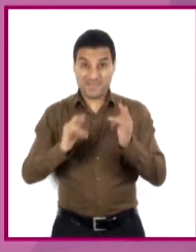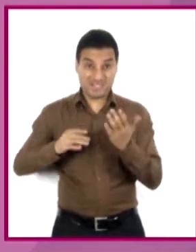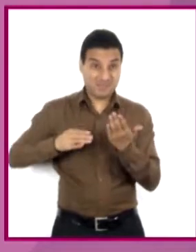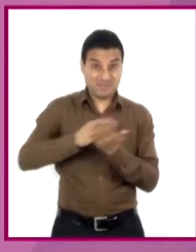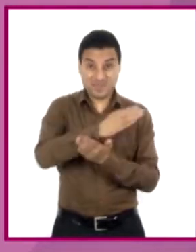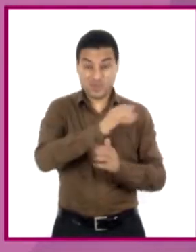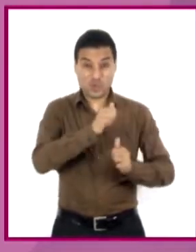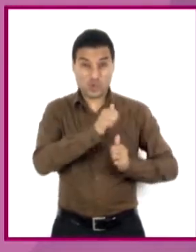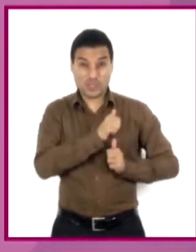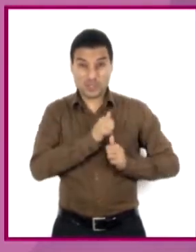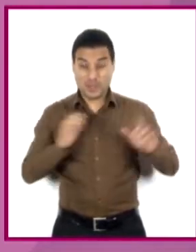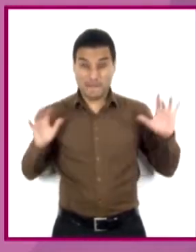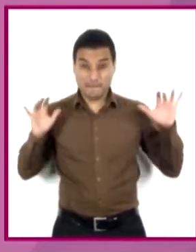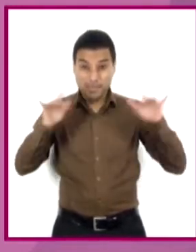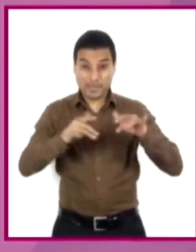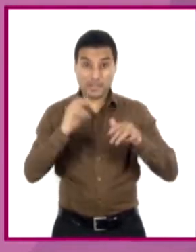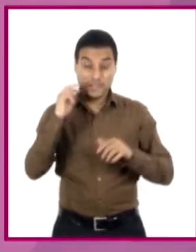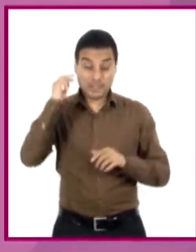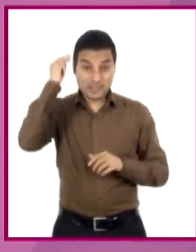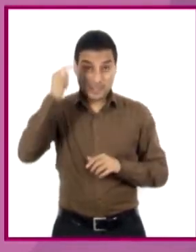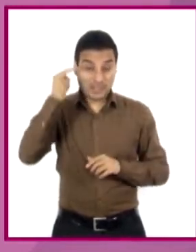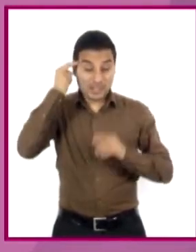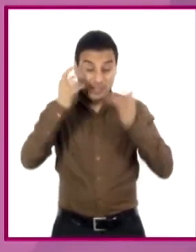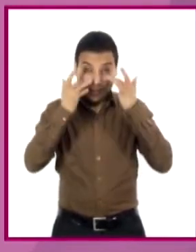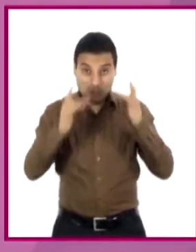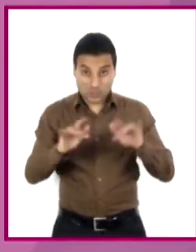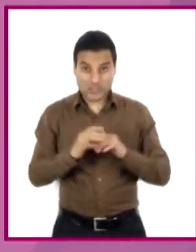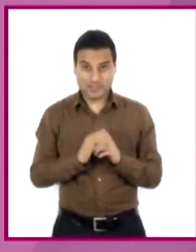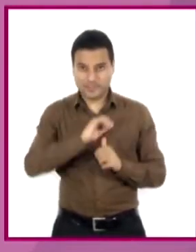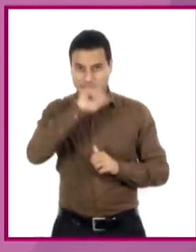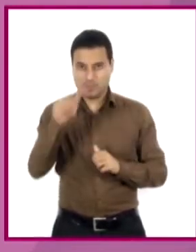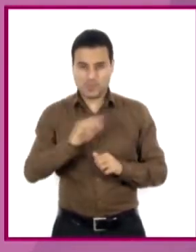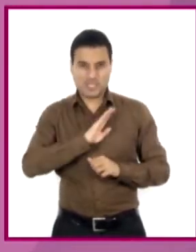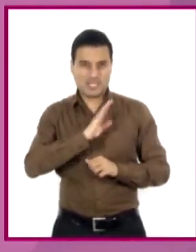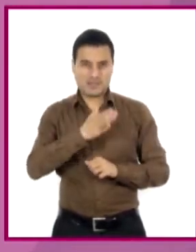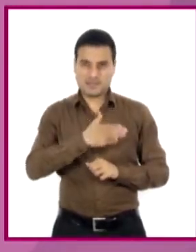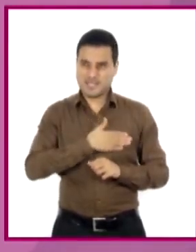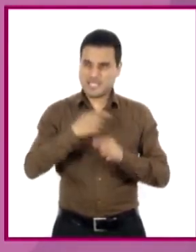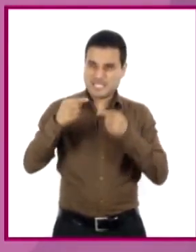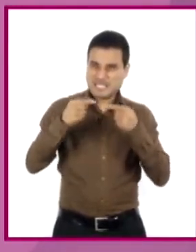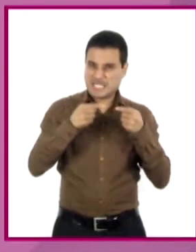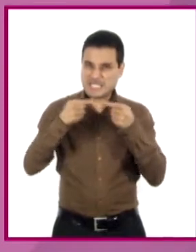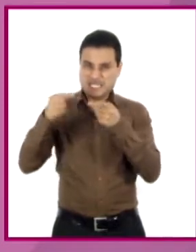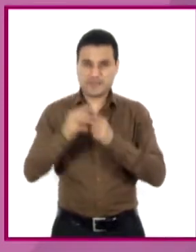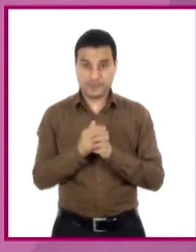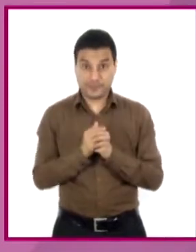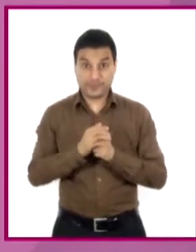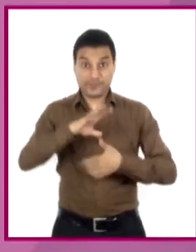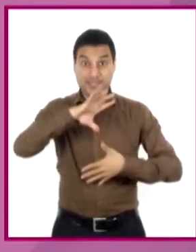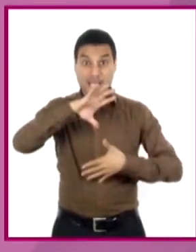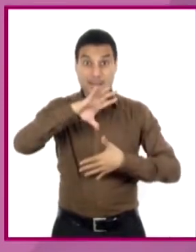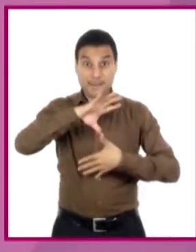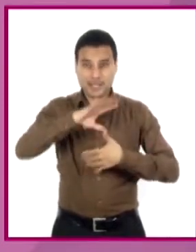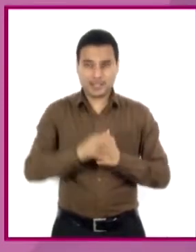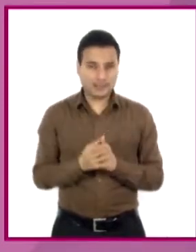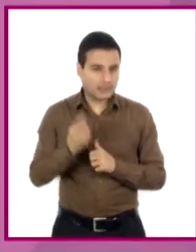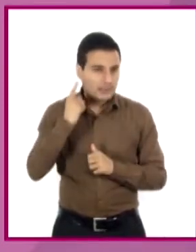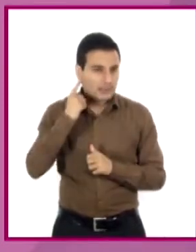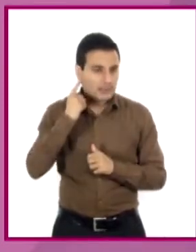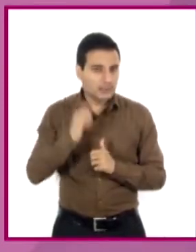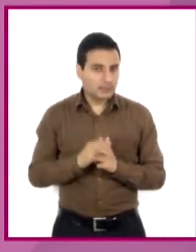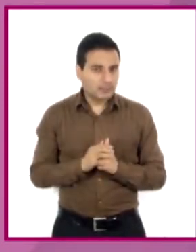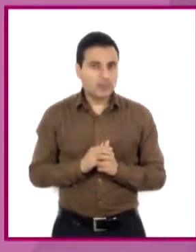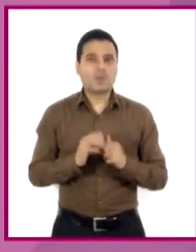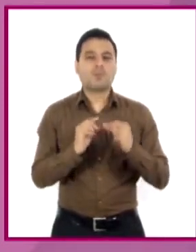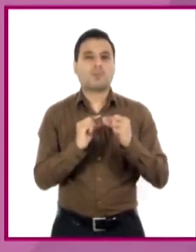la abdicación del rey, así como de la resistencia de los españoles, llegaron a América e impulsaron diversos movimientos que